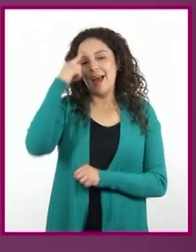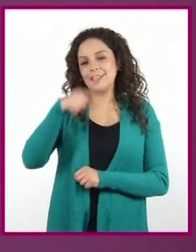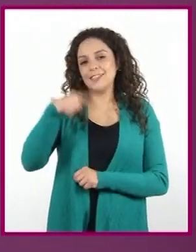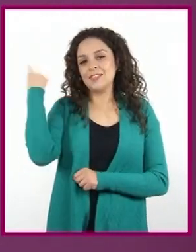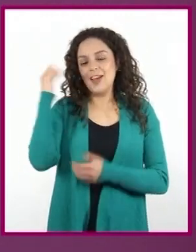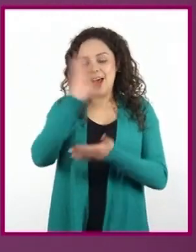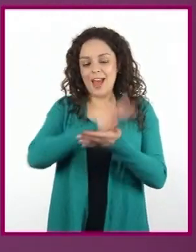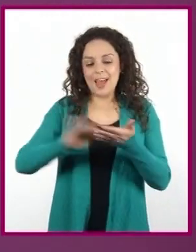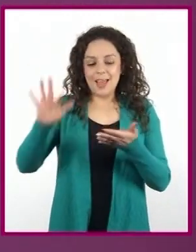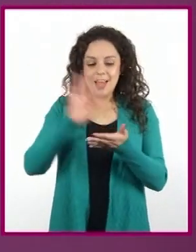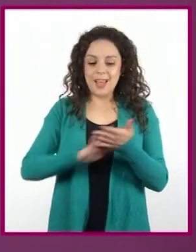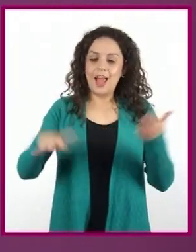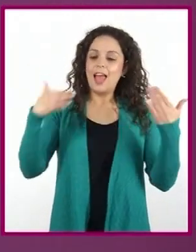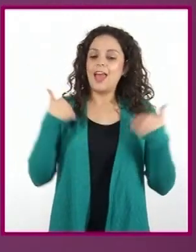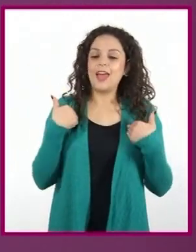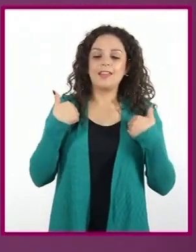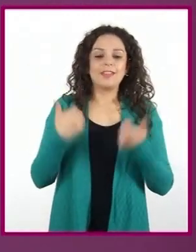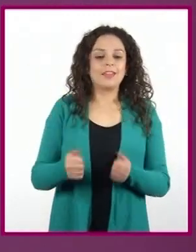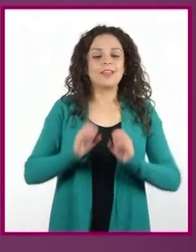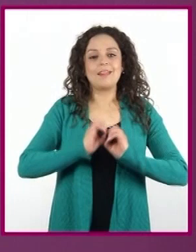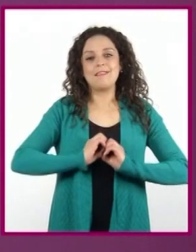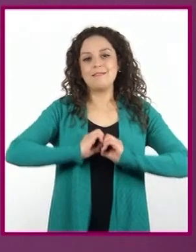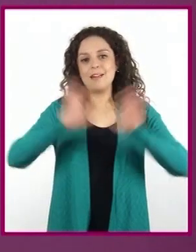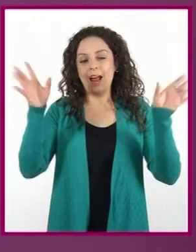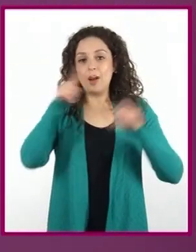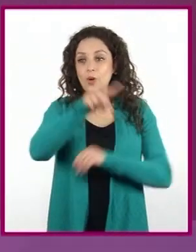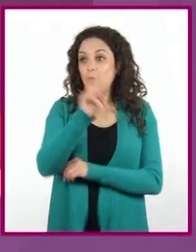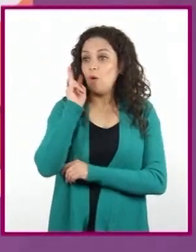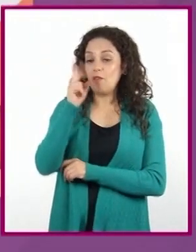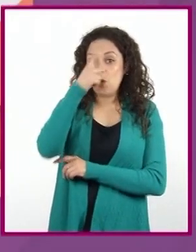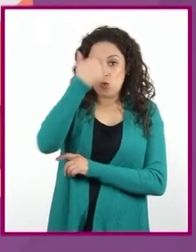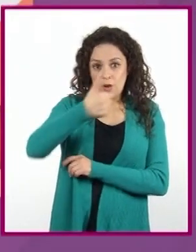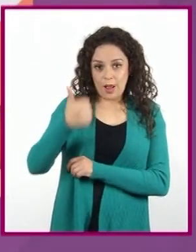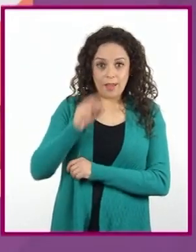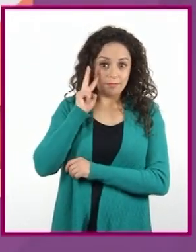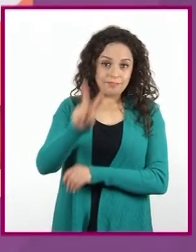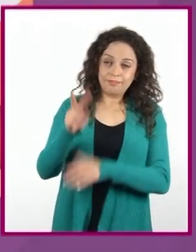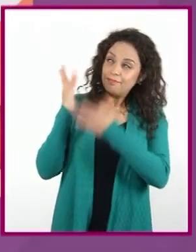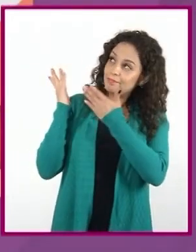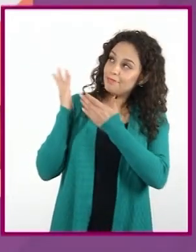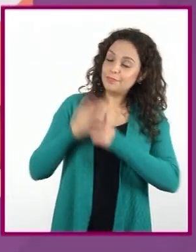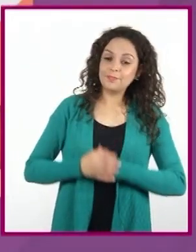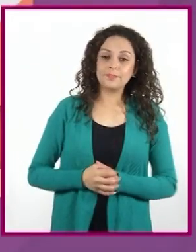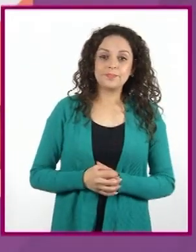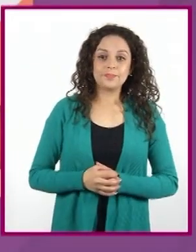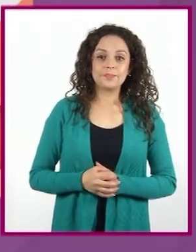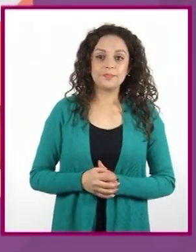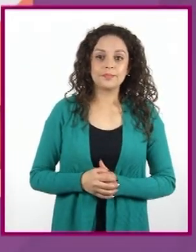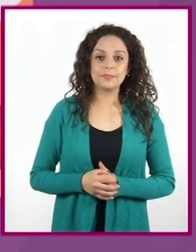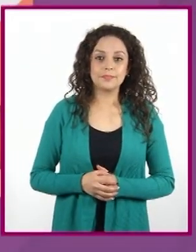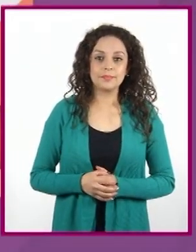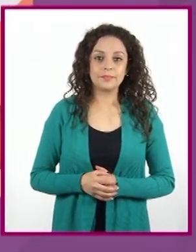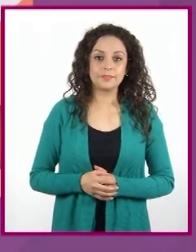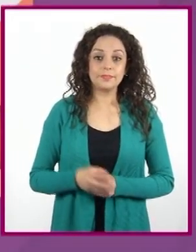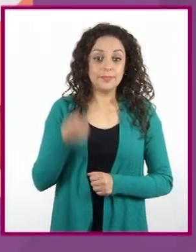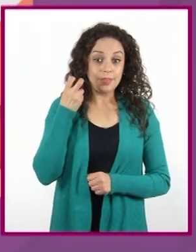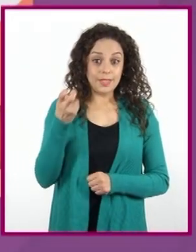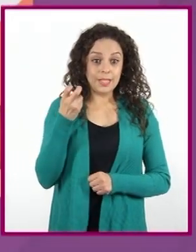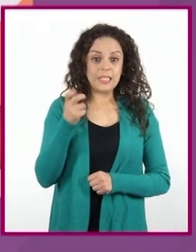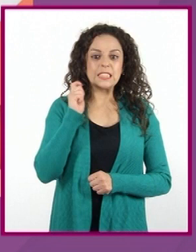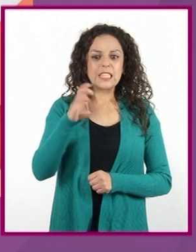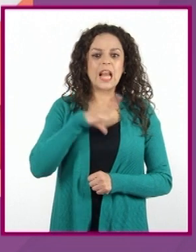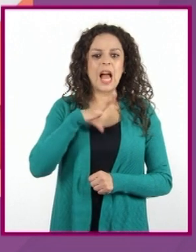e interpretación de este. Observen cada una de ellas. En este contrato encontramos lo